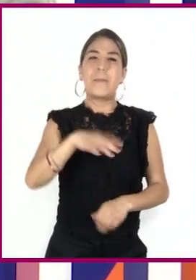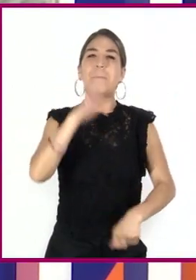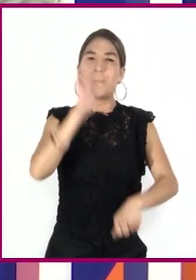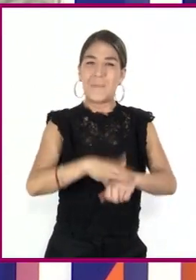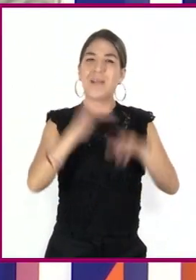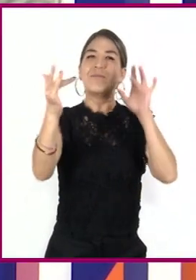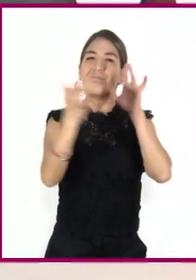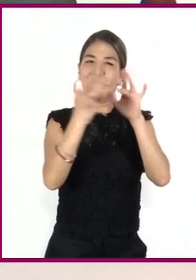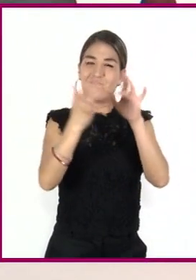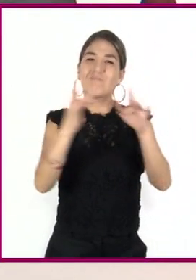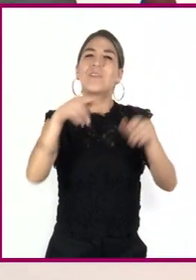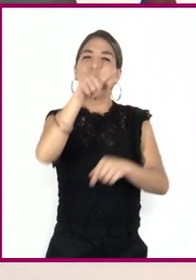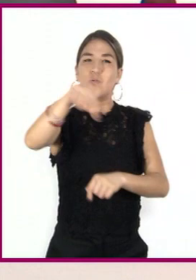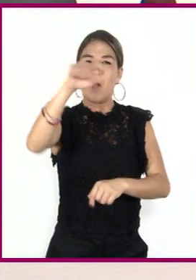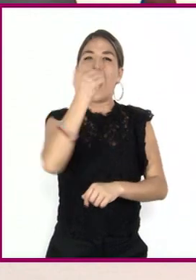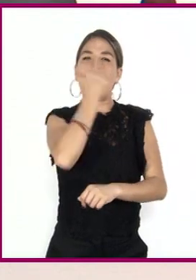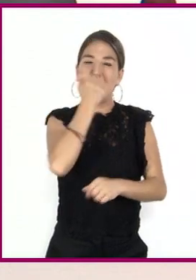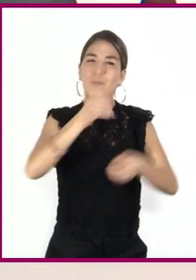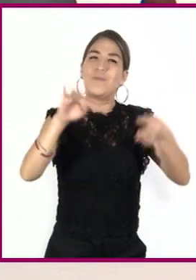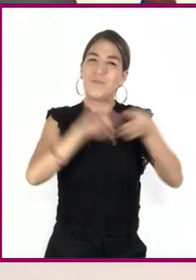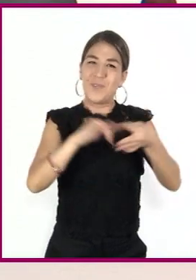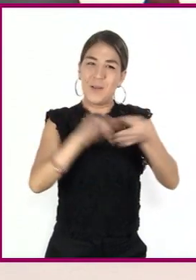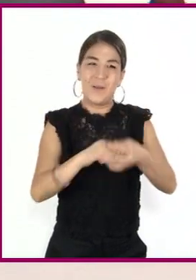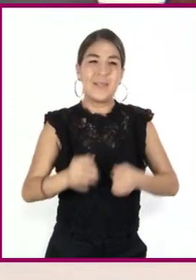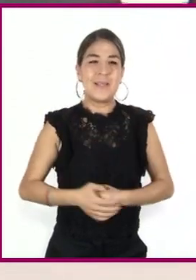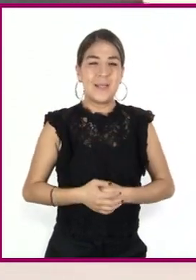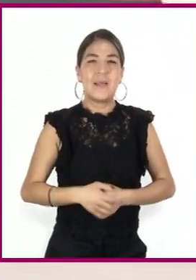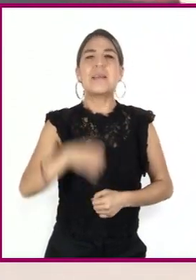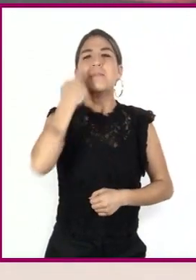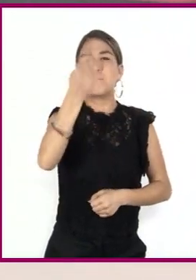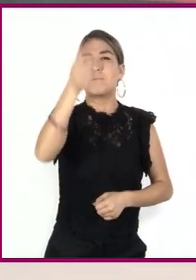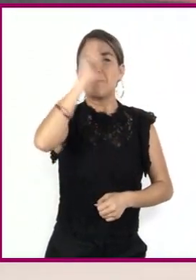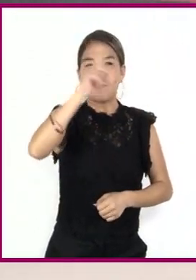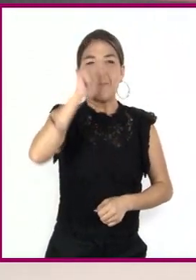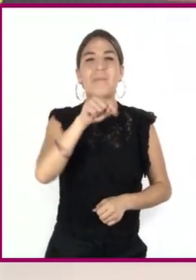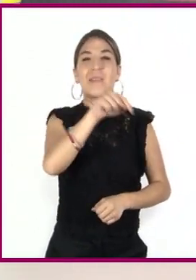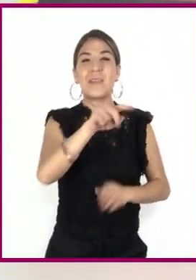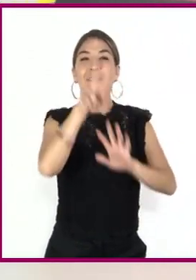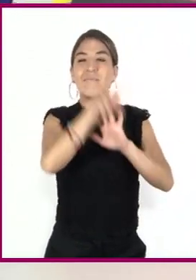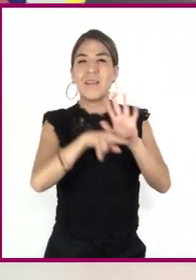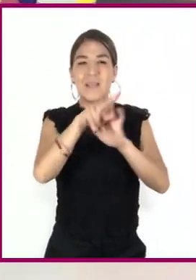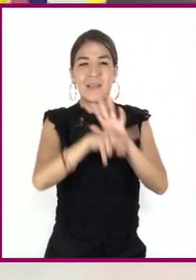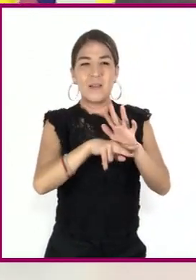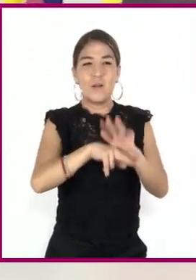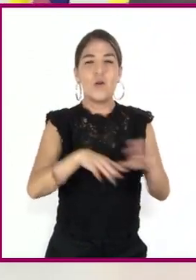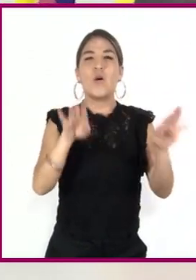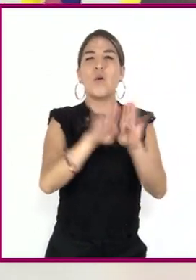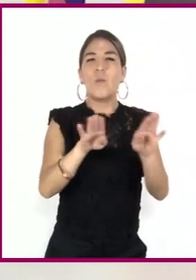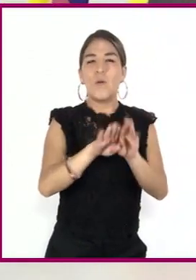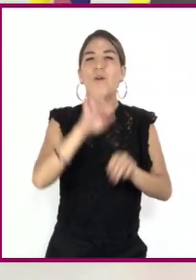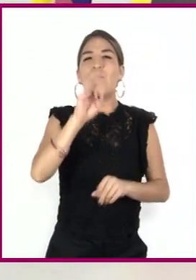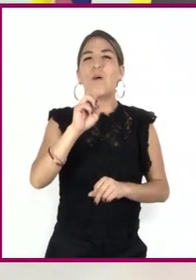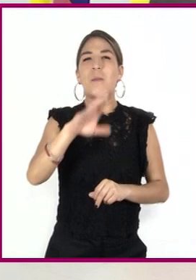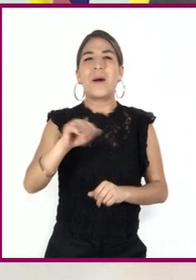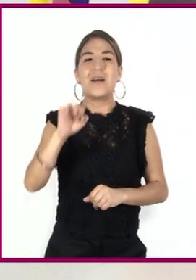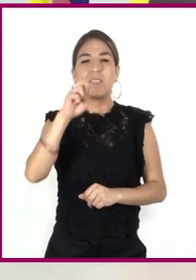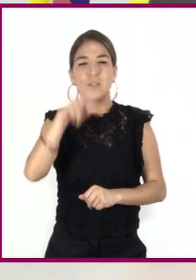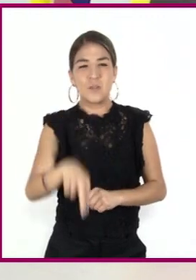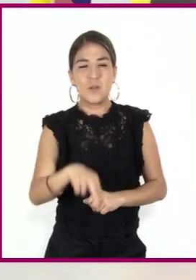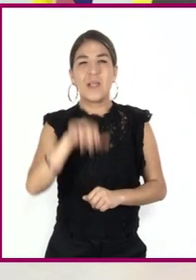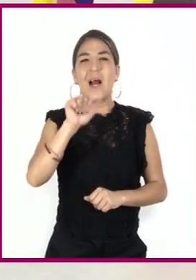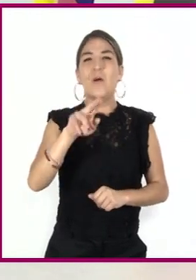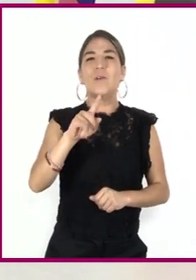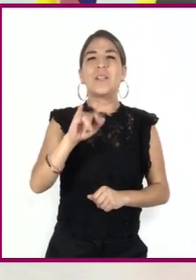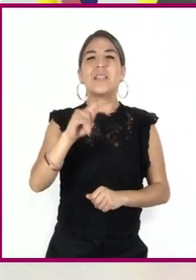un contacto frecuente. Queremos sugerirles el video Evaluación Formativa y Situaciones Auténticas, donde el